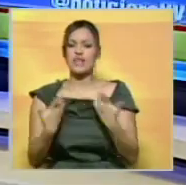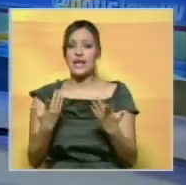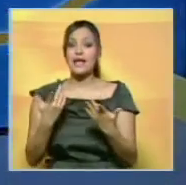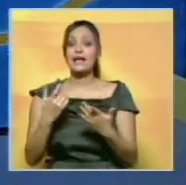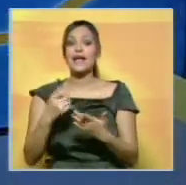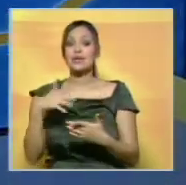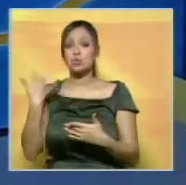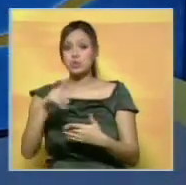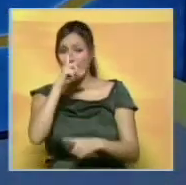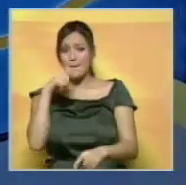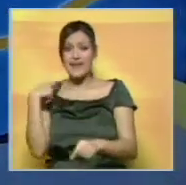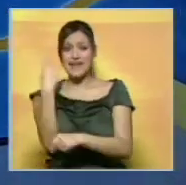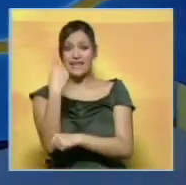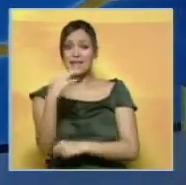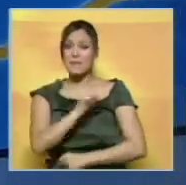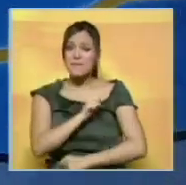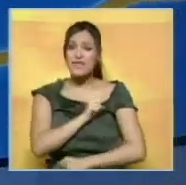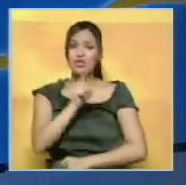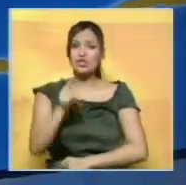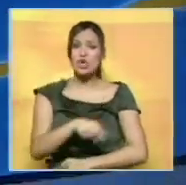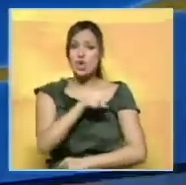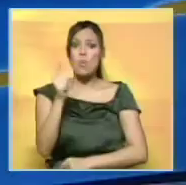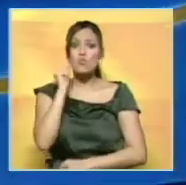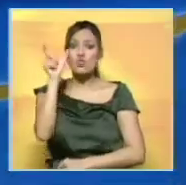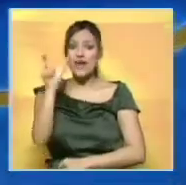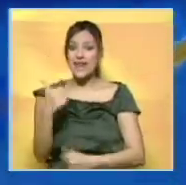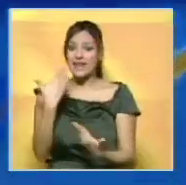amenaza terrorista. Temen ataque de Viuda Negra.